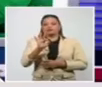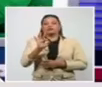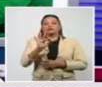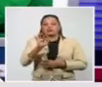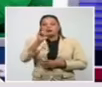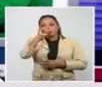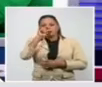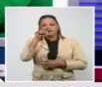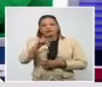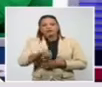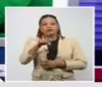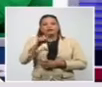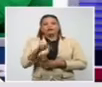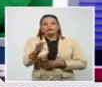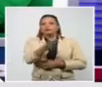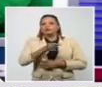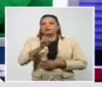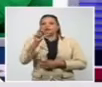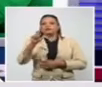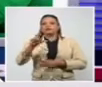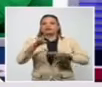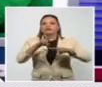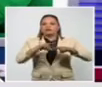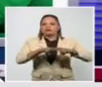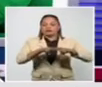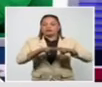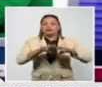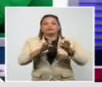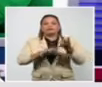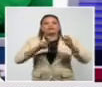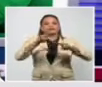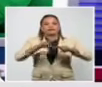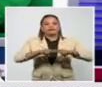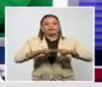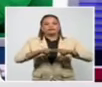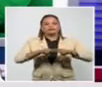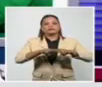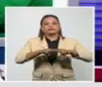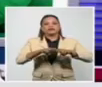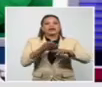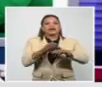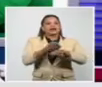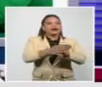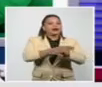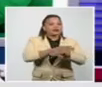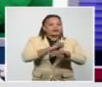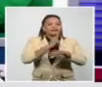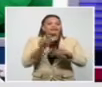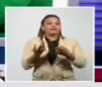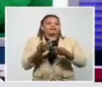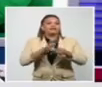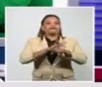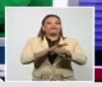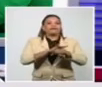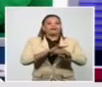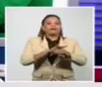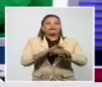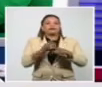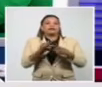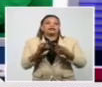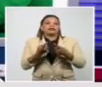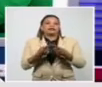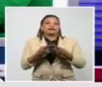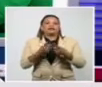del municipio Centro Habana, en la provincia de La Habana, con antecedentes también de ser contacto de un caso